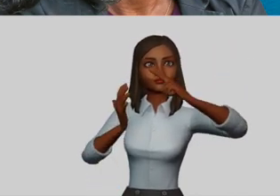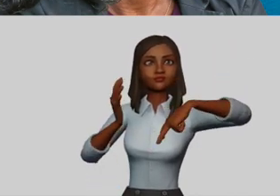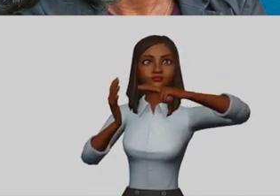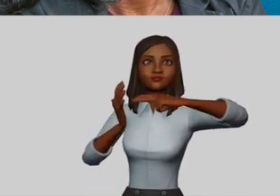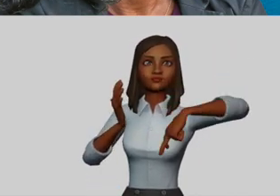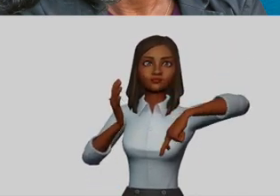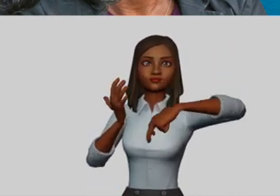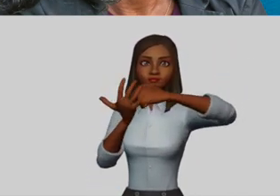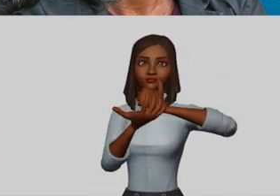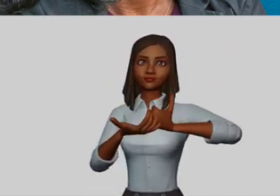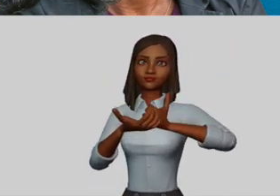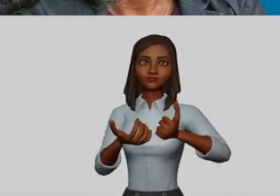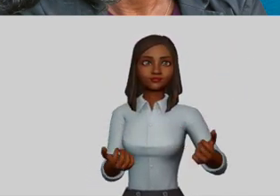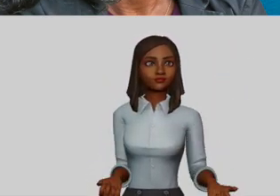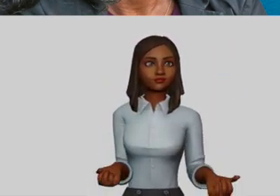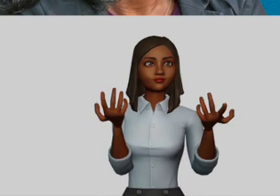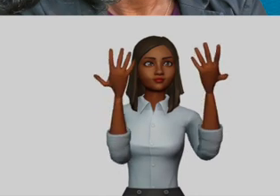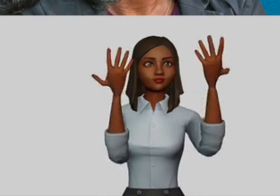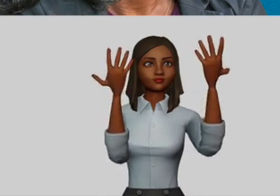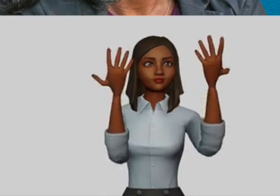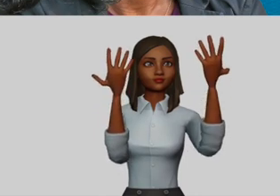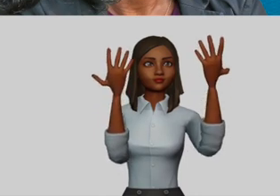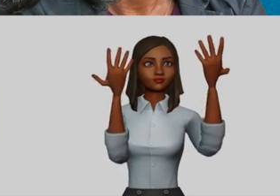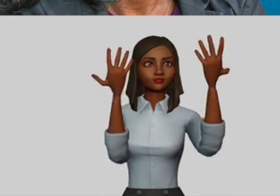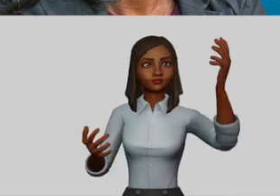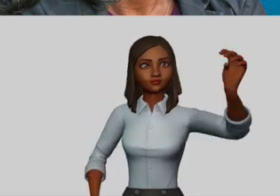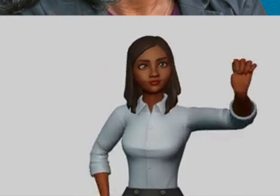viendo, así que no sé por qué lo estoy enseñando.